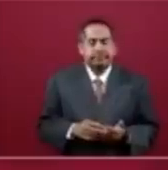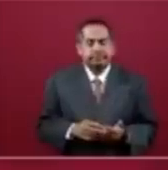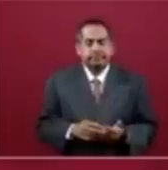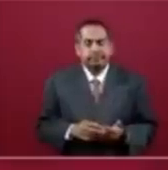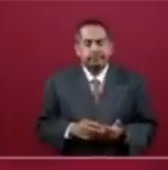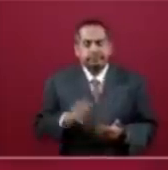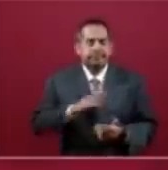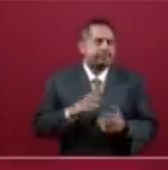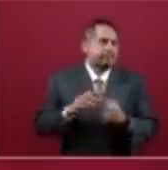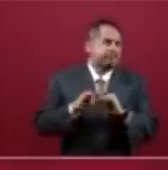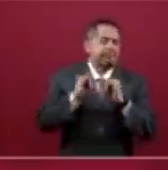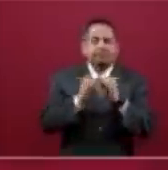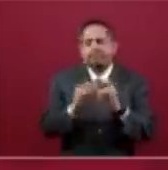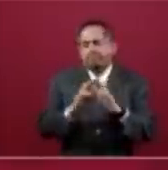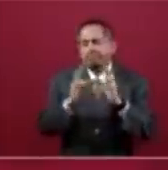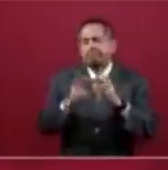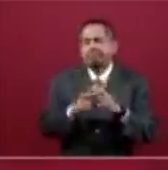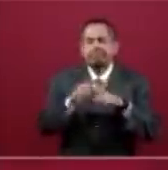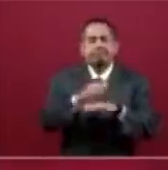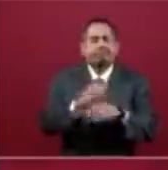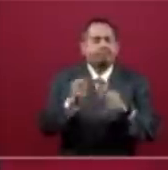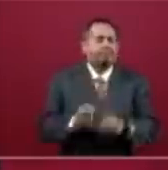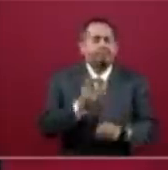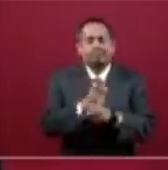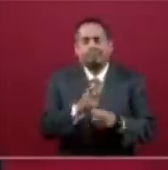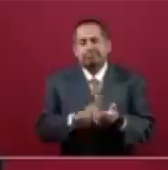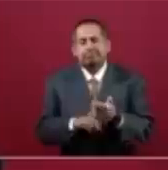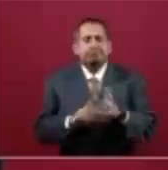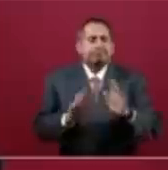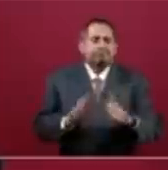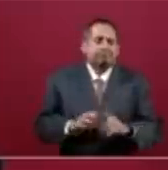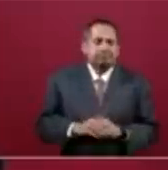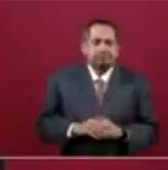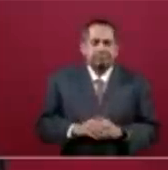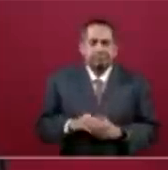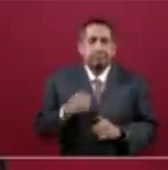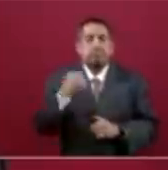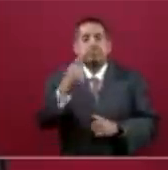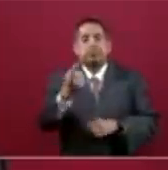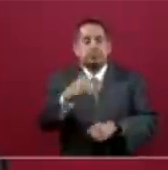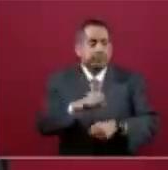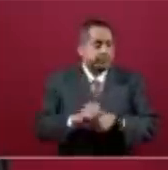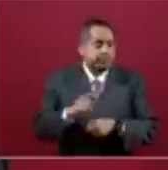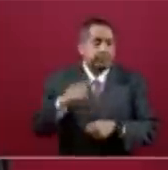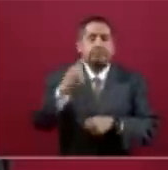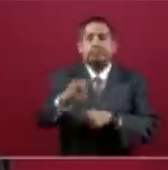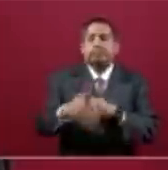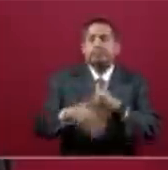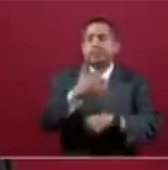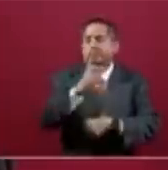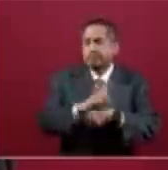tenemos una reunión sobre seguridad cada semana, cada 15 días.